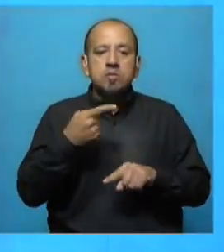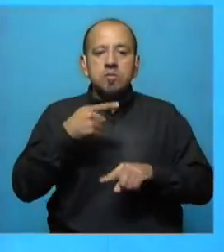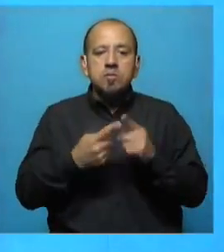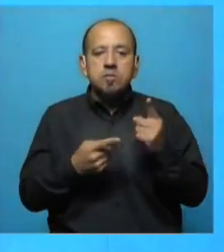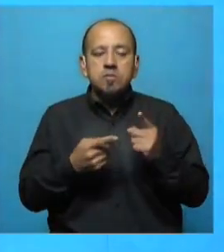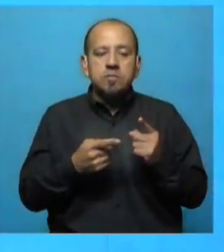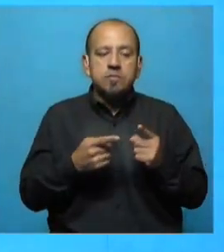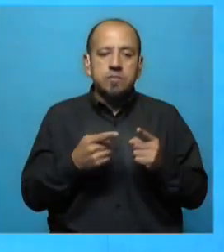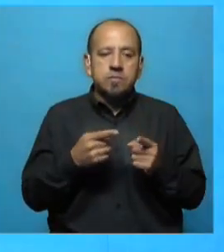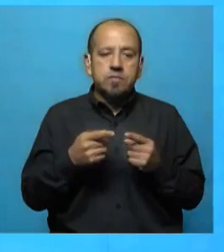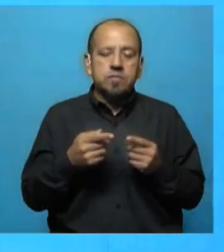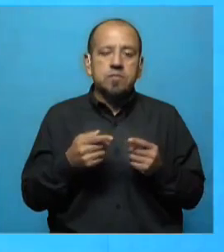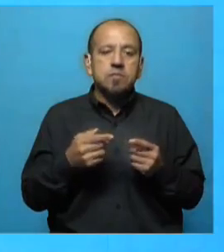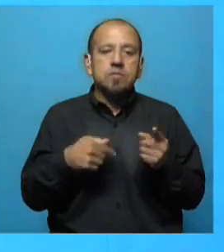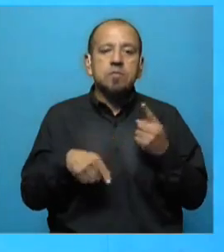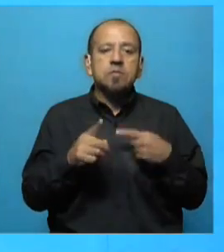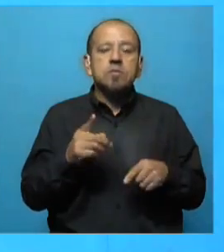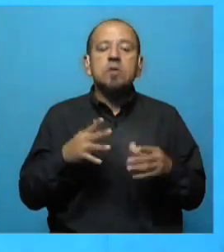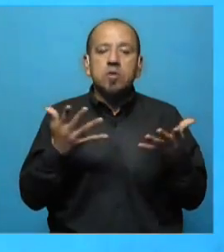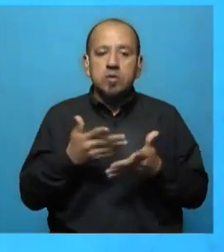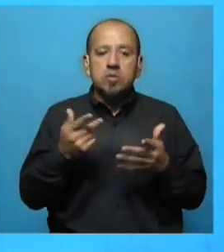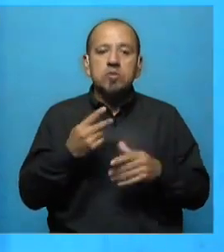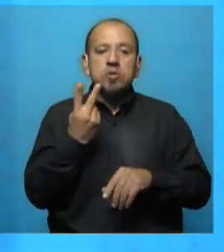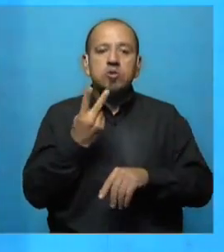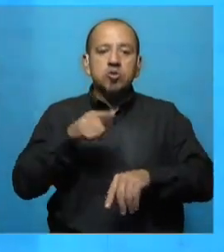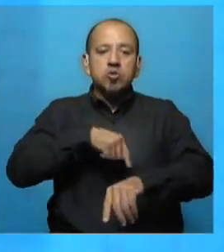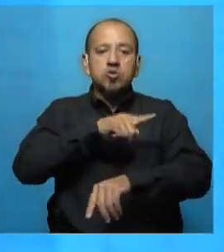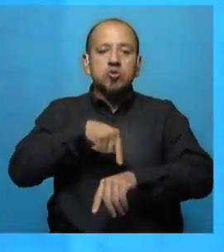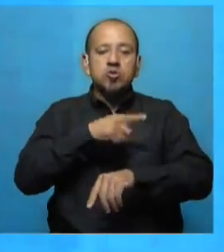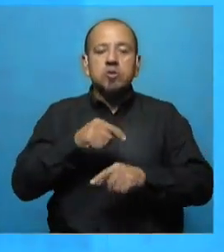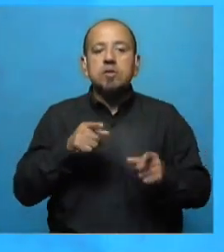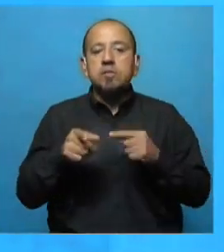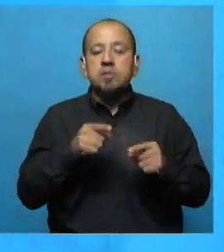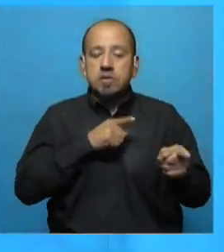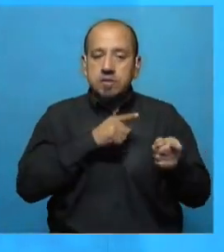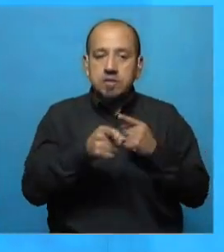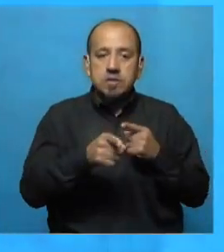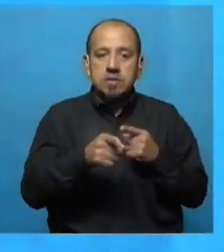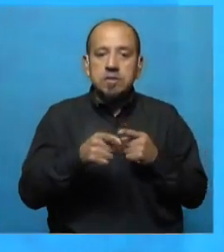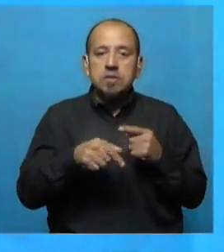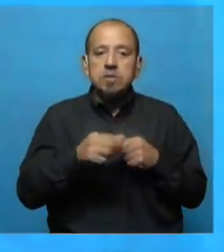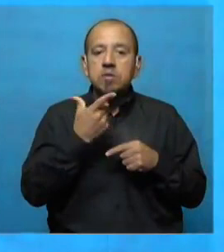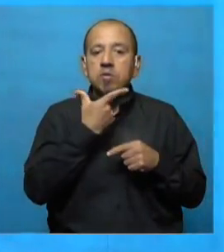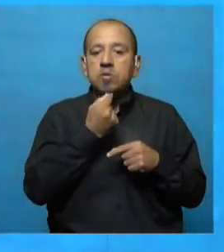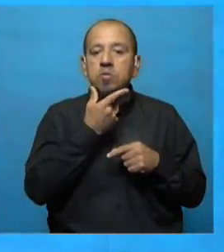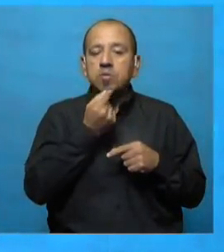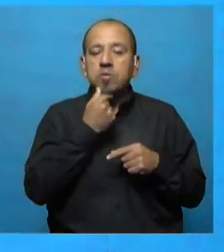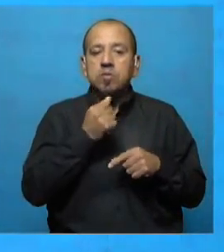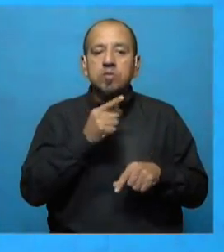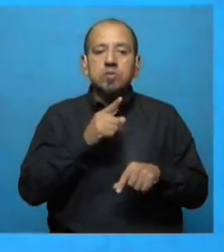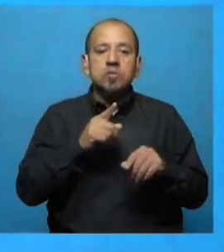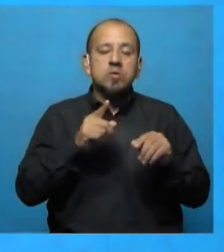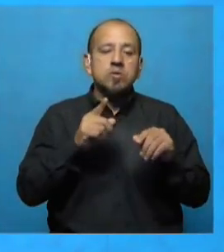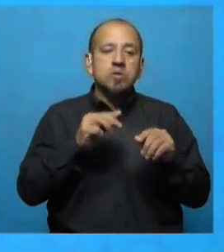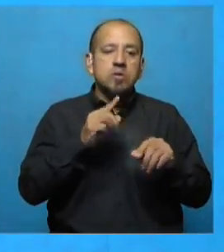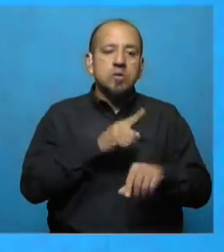un poquito este entonces oficialmente va a ser un programa de dos horas va a ser en vivo va a ser los jueves de 21 a